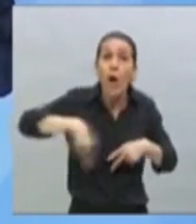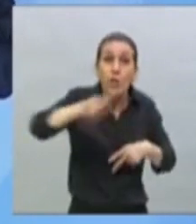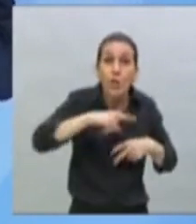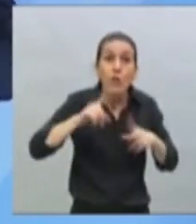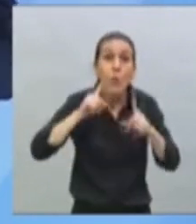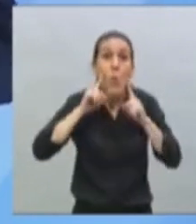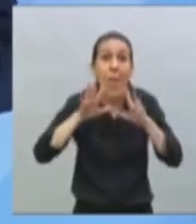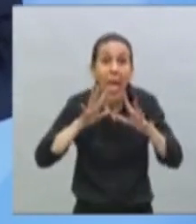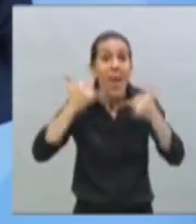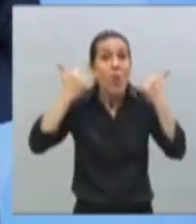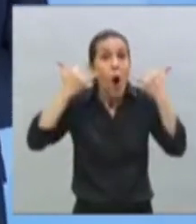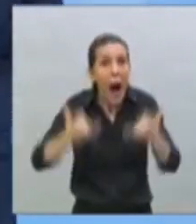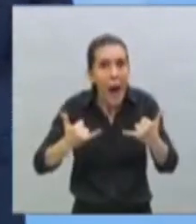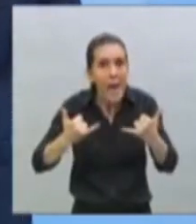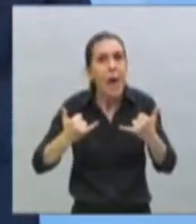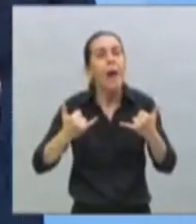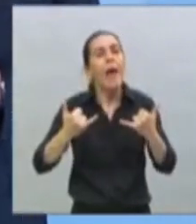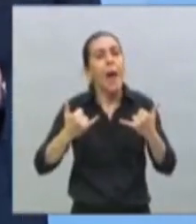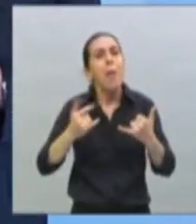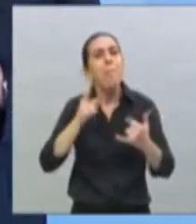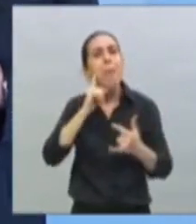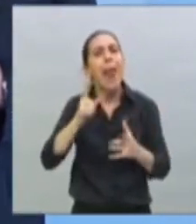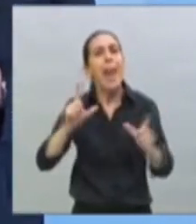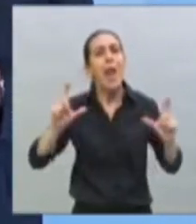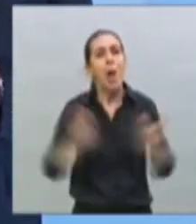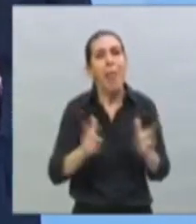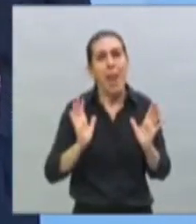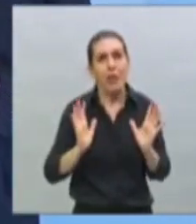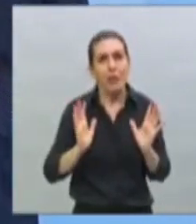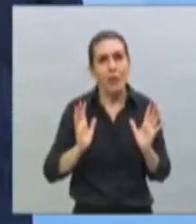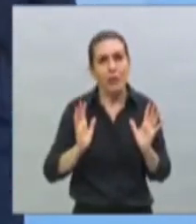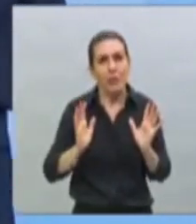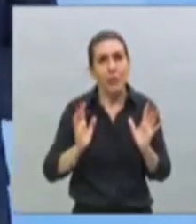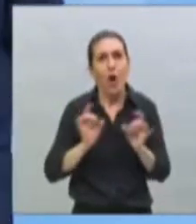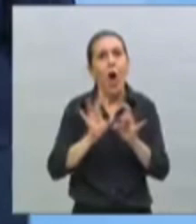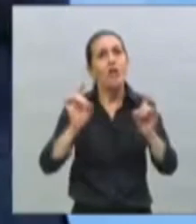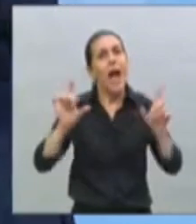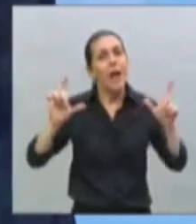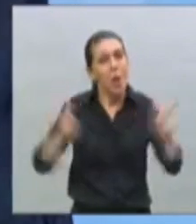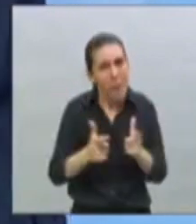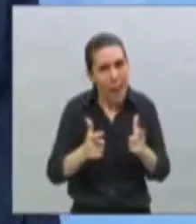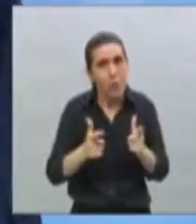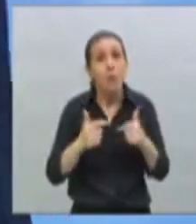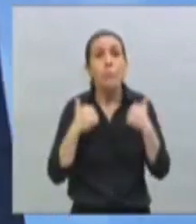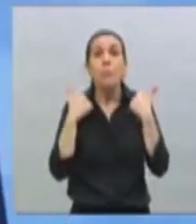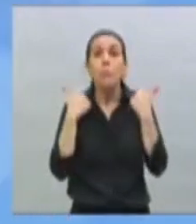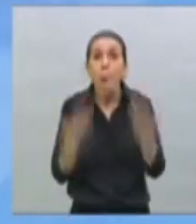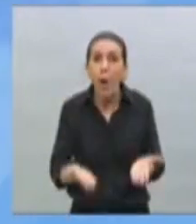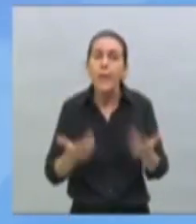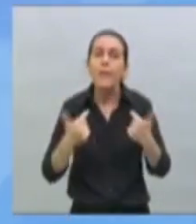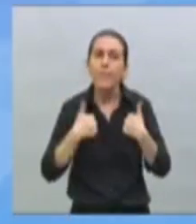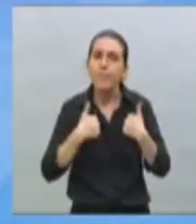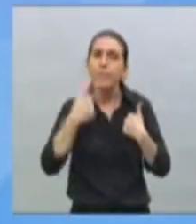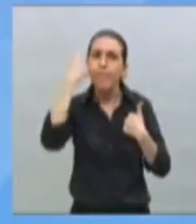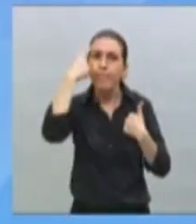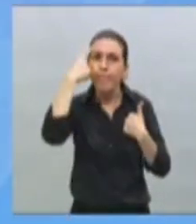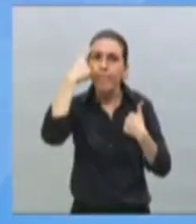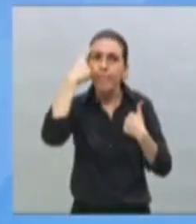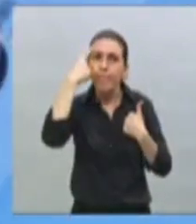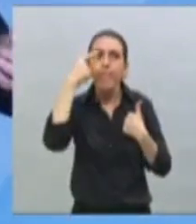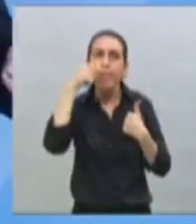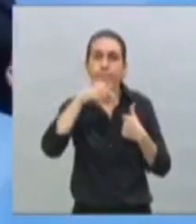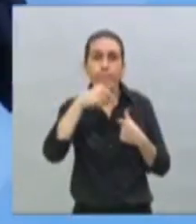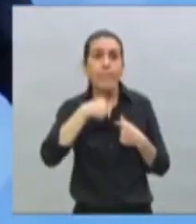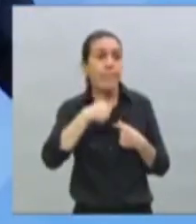mantenemos, minimizan las posibilidades de contagio. Y por eso me parece que acá nosotros